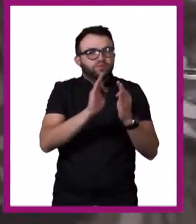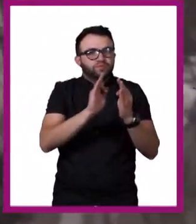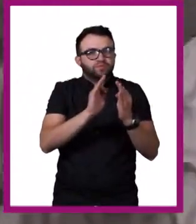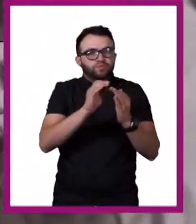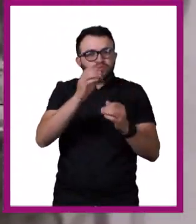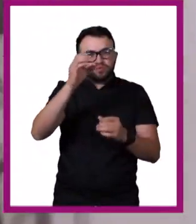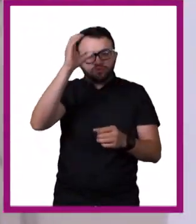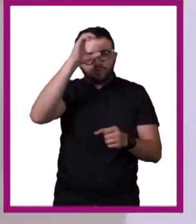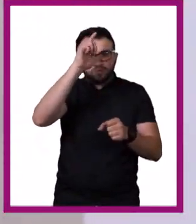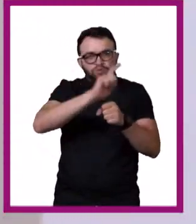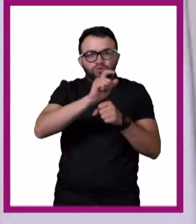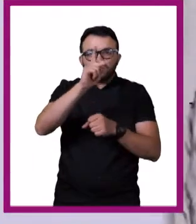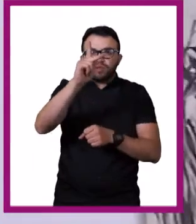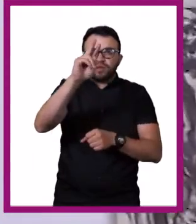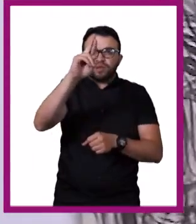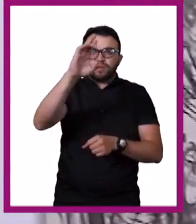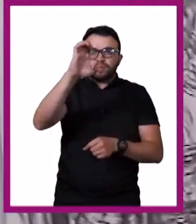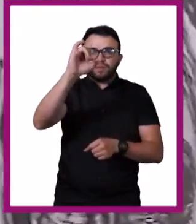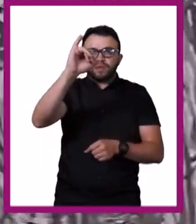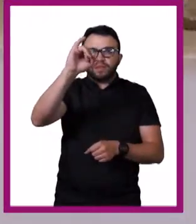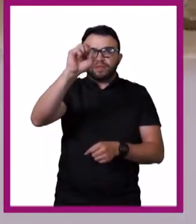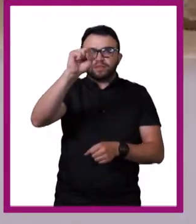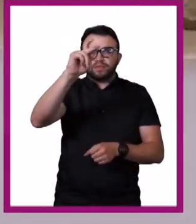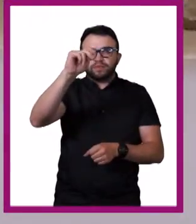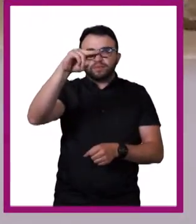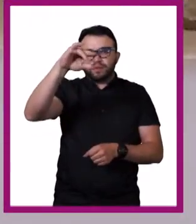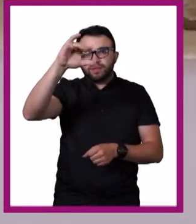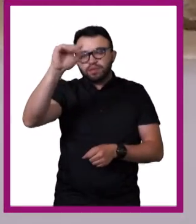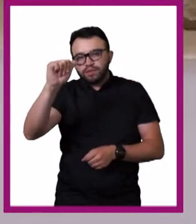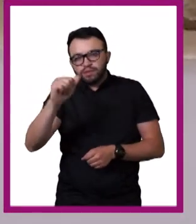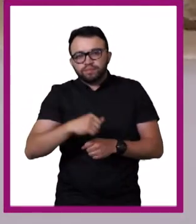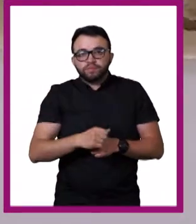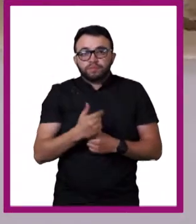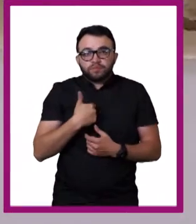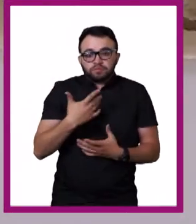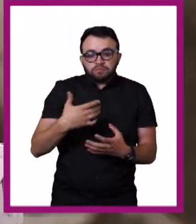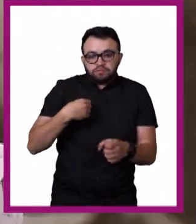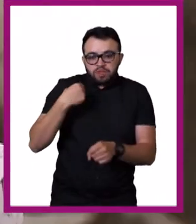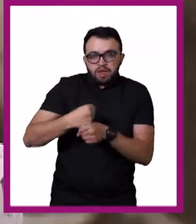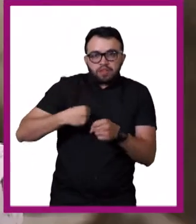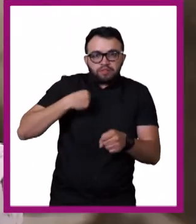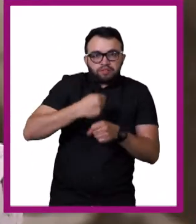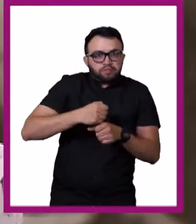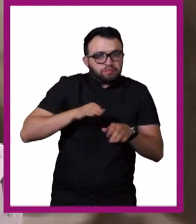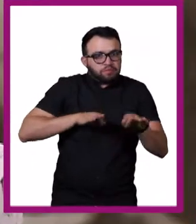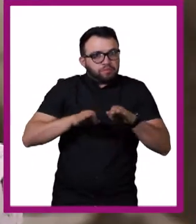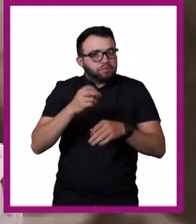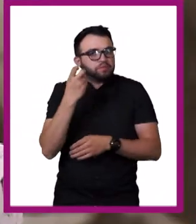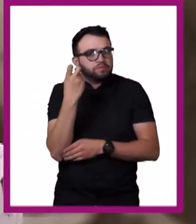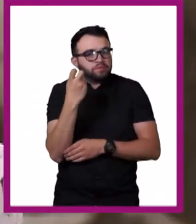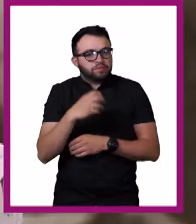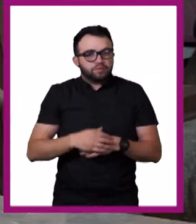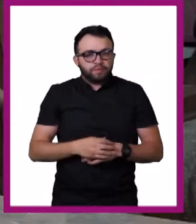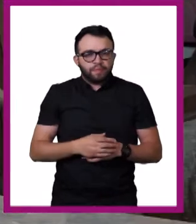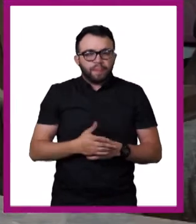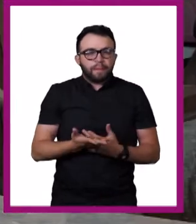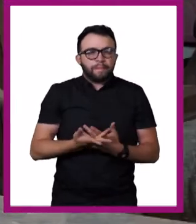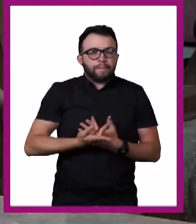prehispánica y ya tengo algunos años trabajando con esto. Pero digamos que